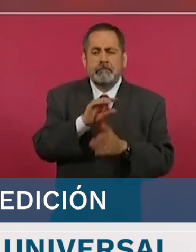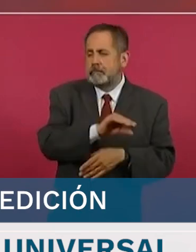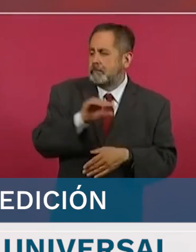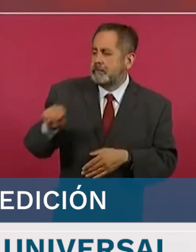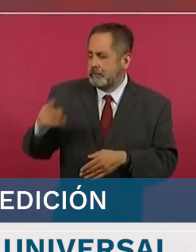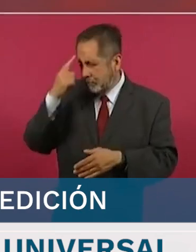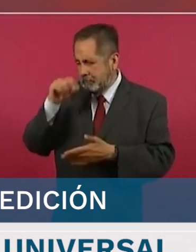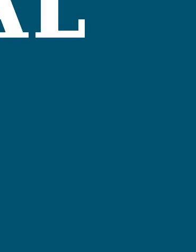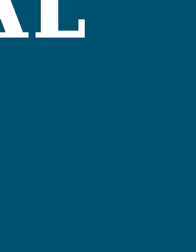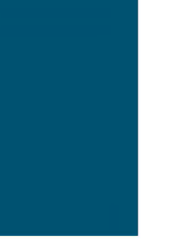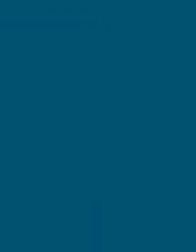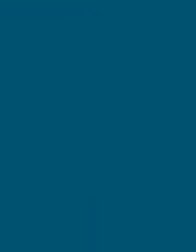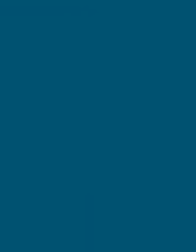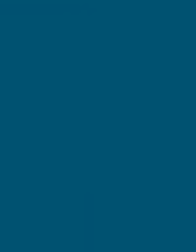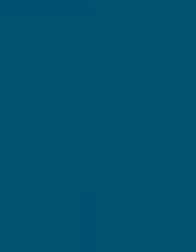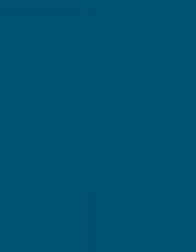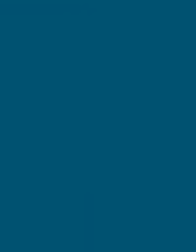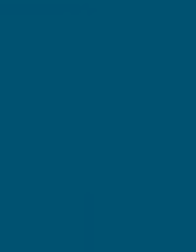centroamérica